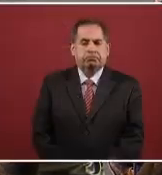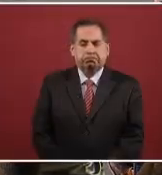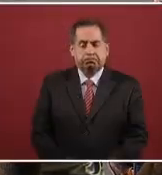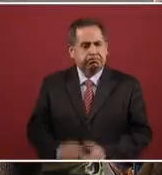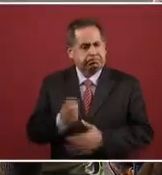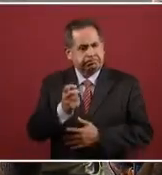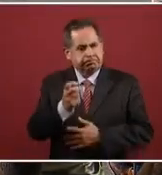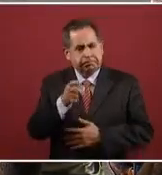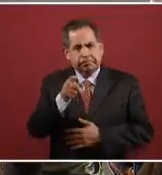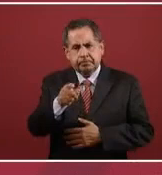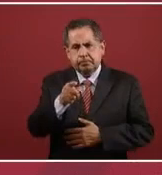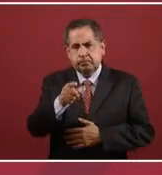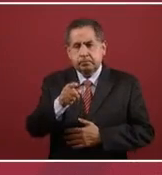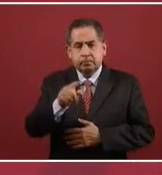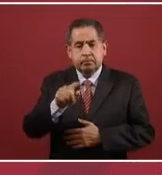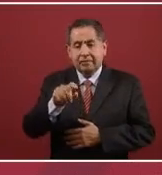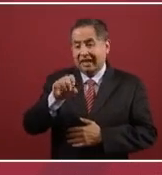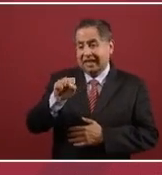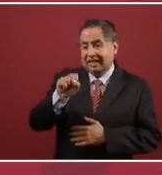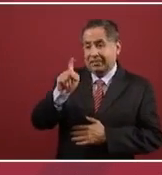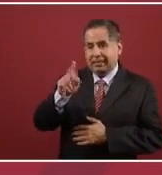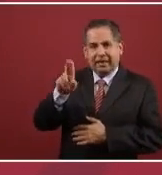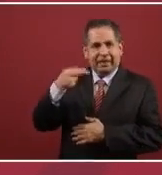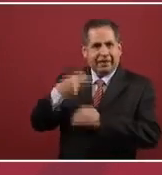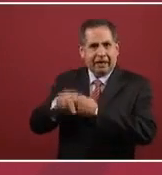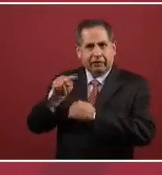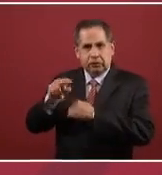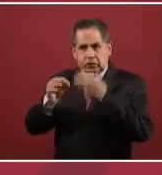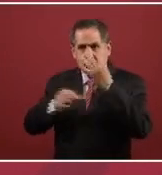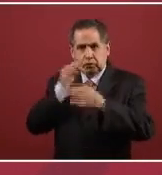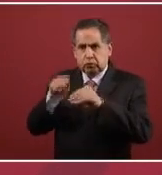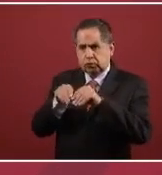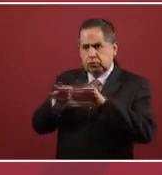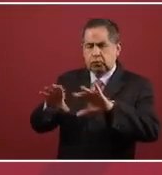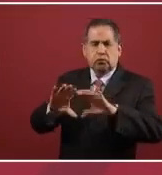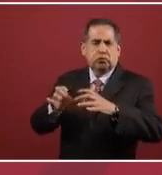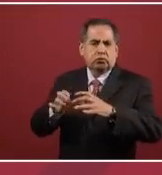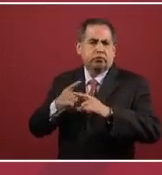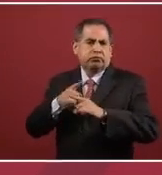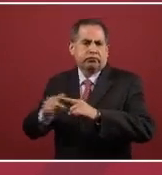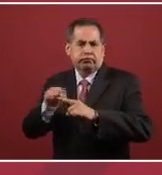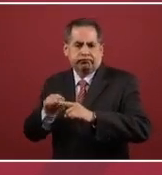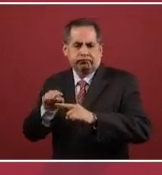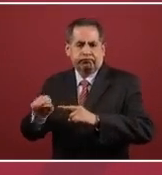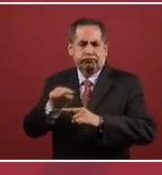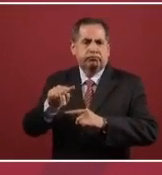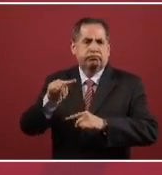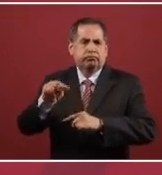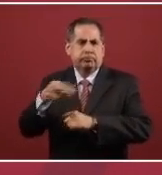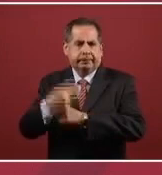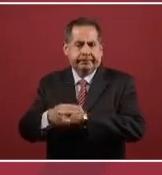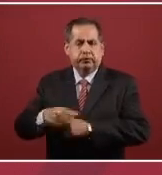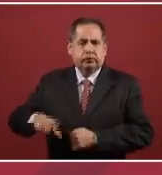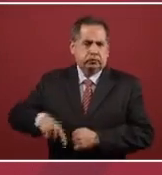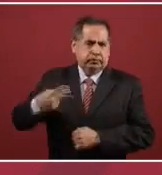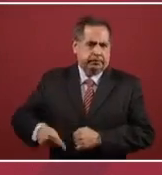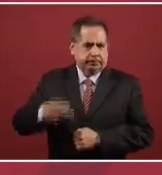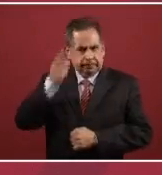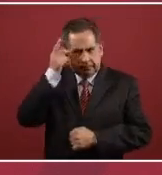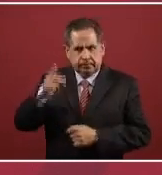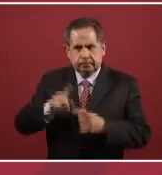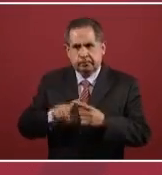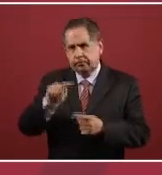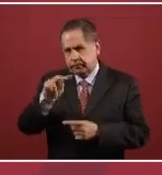Esa es una transmisión del SPR con las radiodifusoras públicas del país, televisión